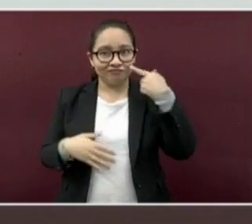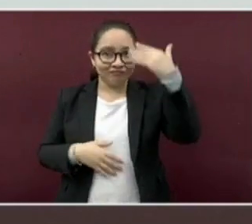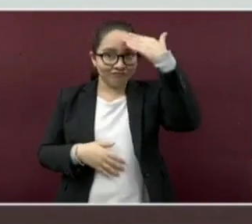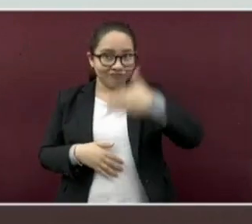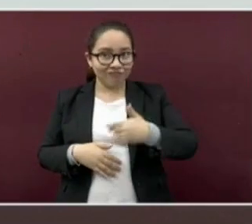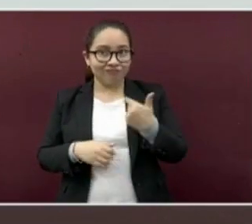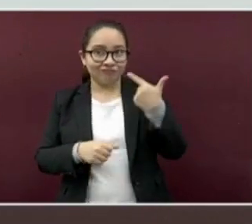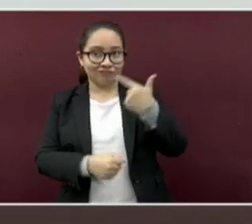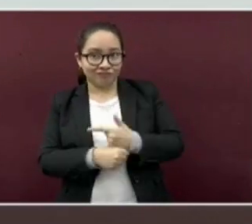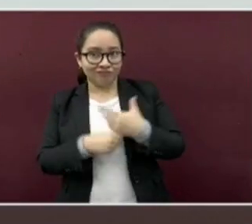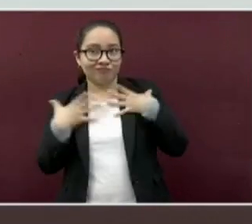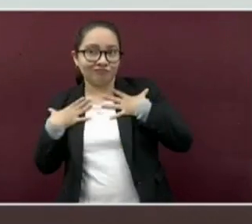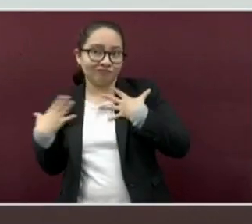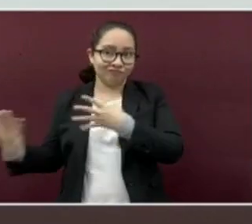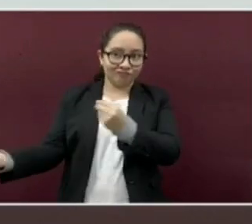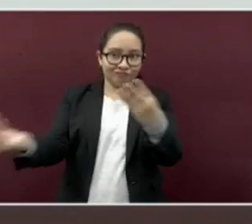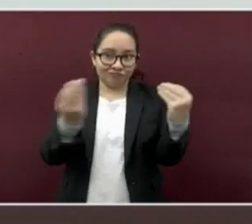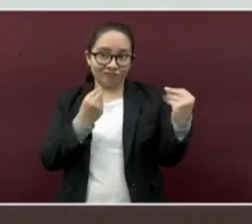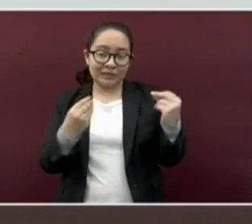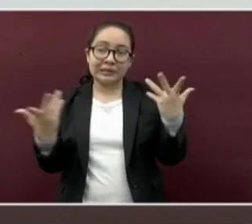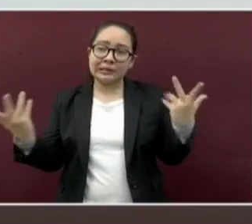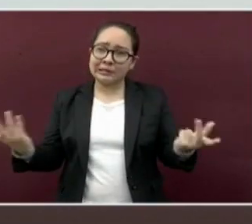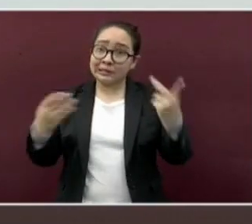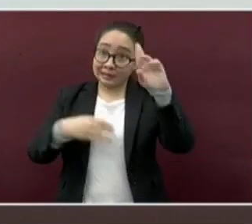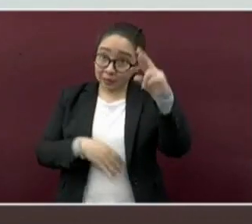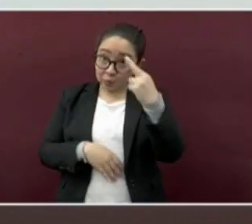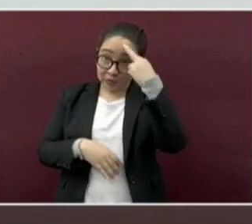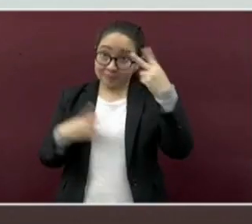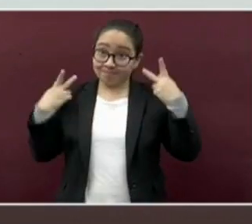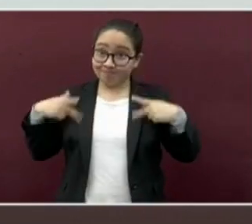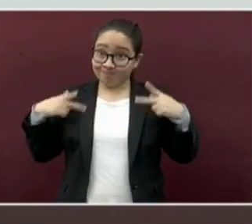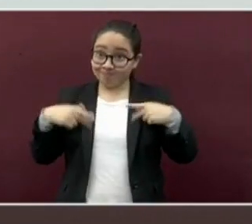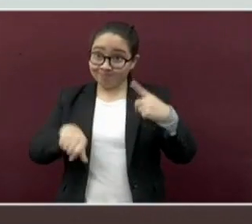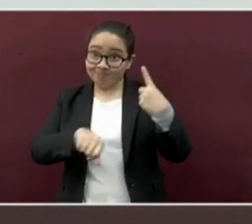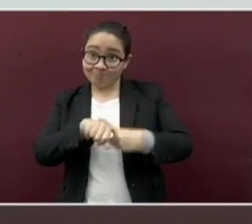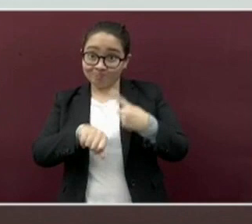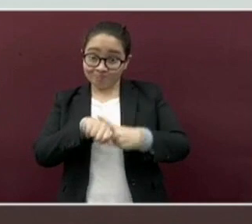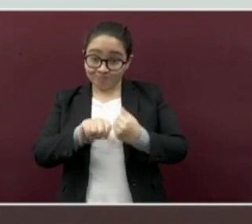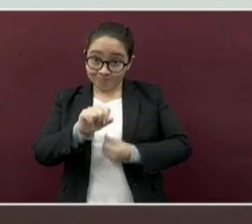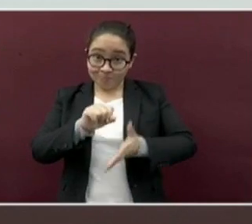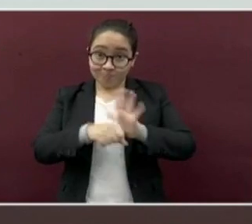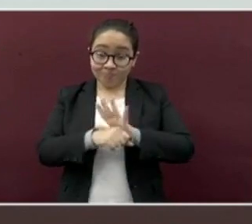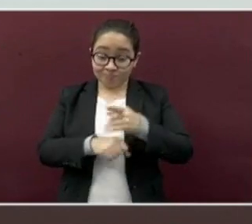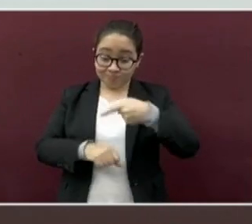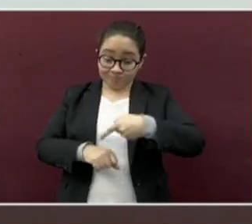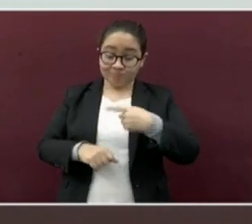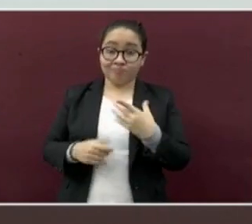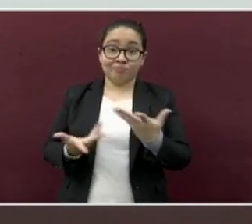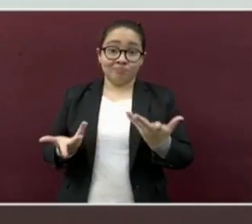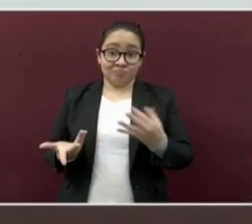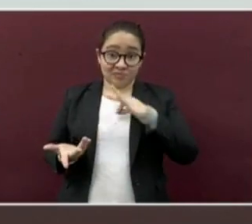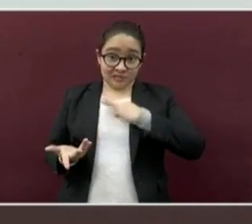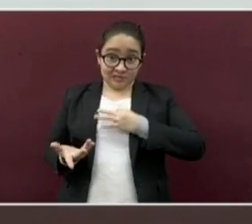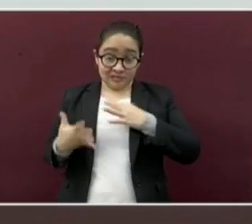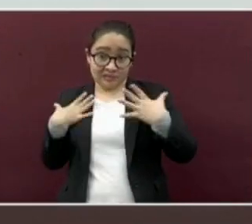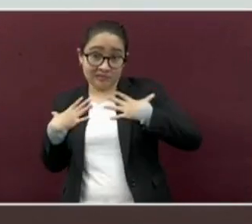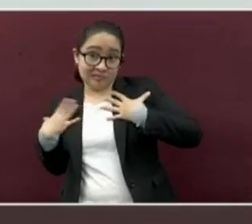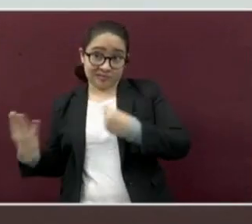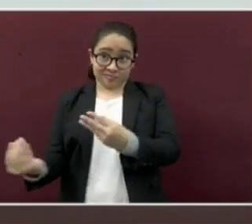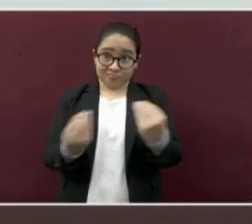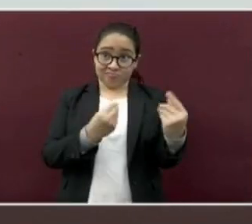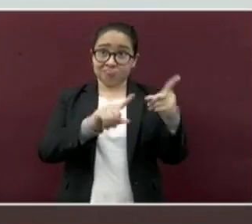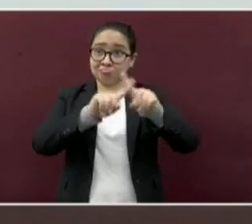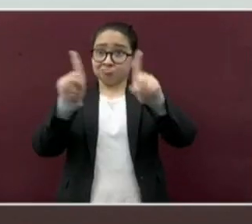transmisión continúa. Recuerden que una persona con la infección activa puede contagiar a otras en cualquier lugar donde se